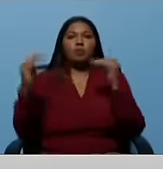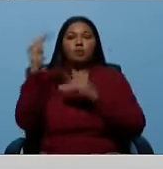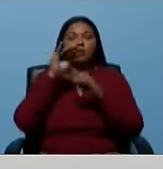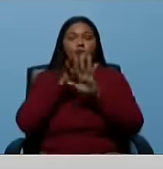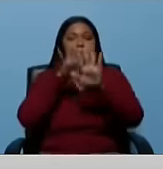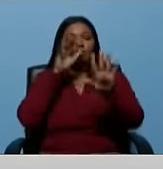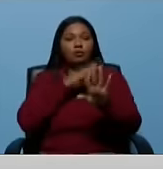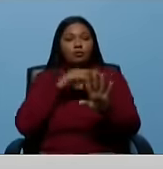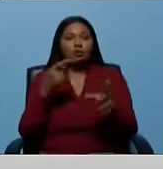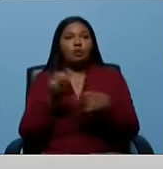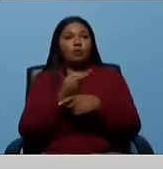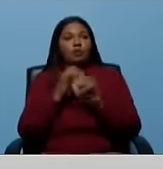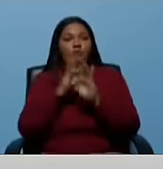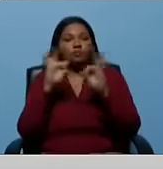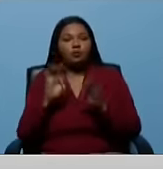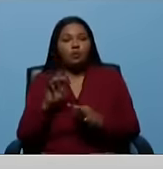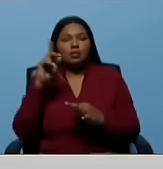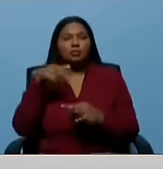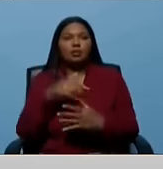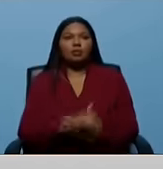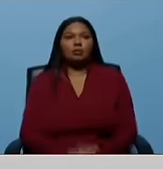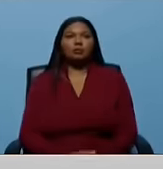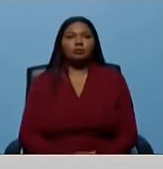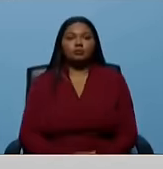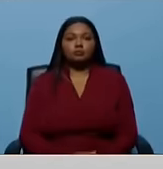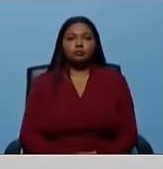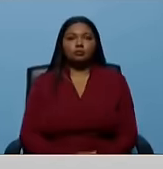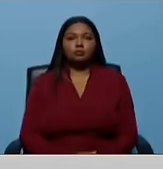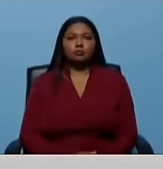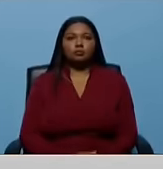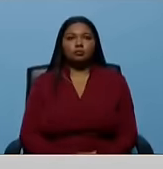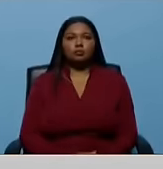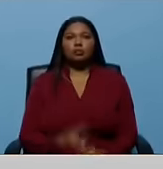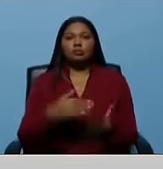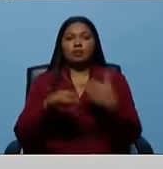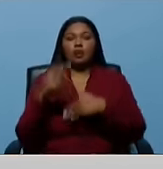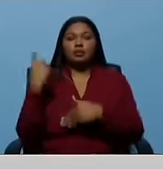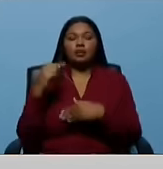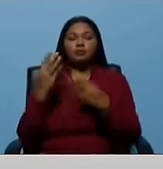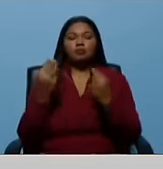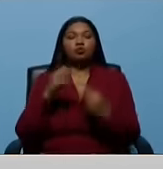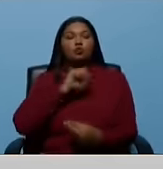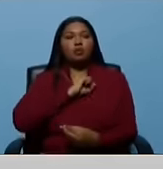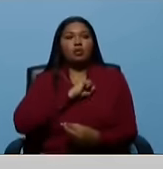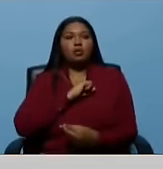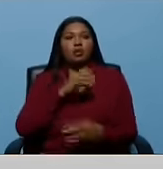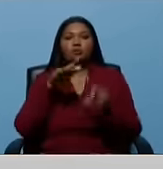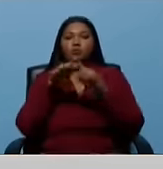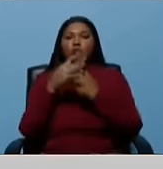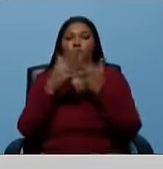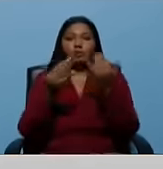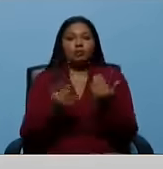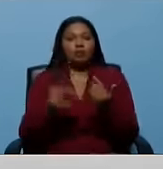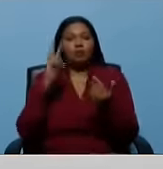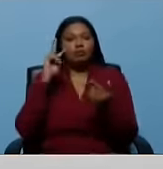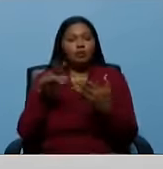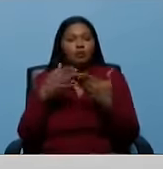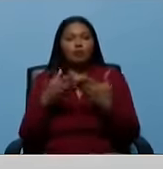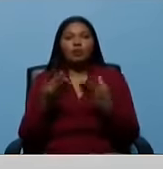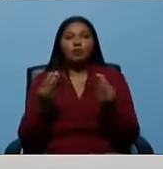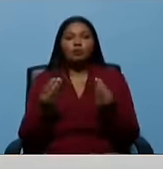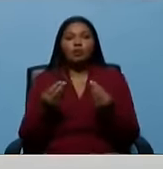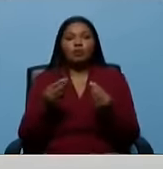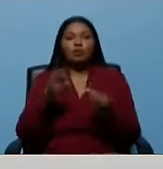gobiernos del Caribe o como nuestros gobiernos de África en el caso van a tener mucho miedo porque las consecuencias para ellos van a ser bastante